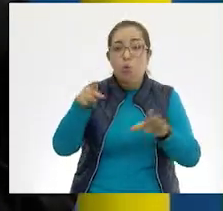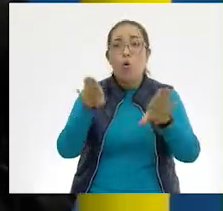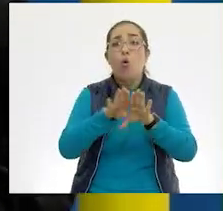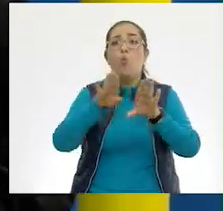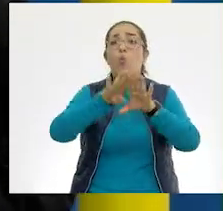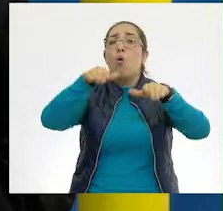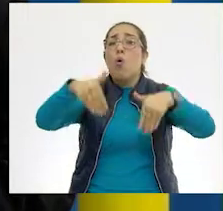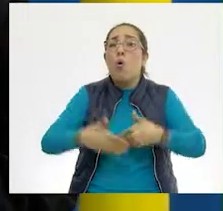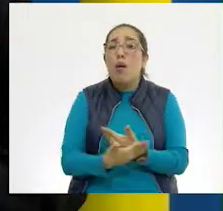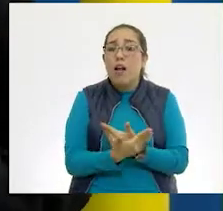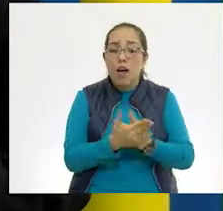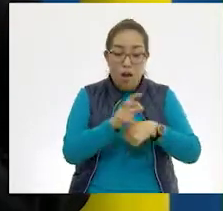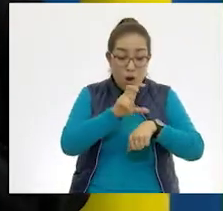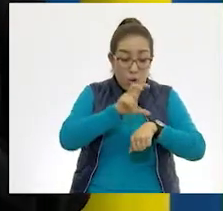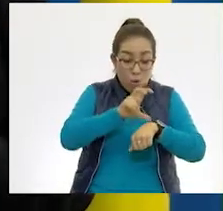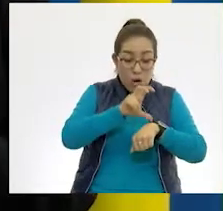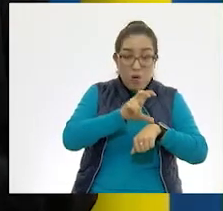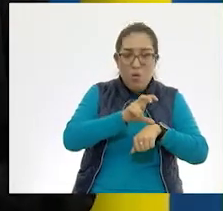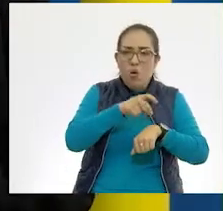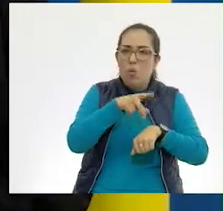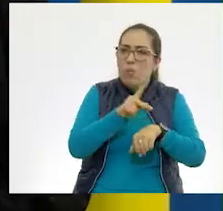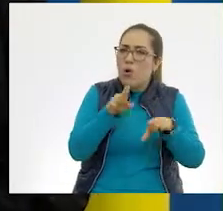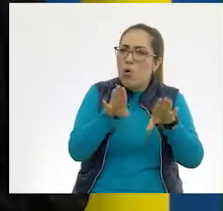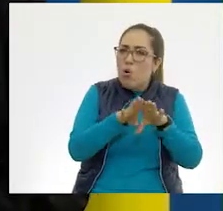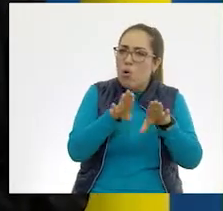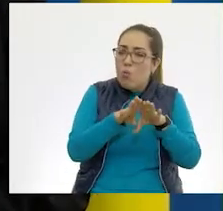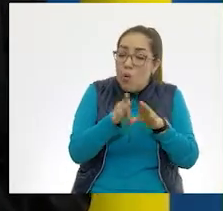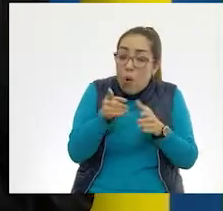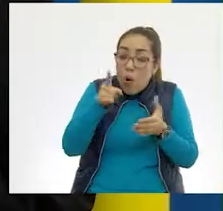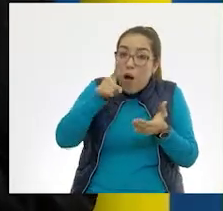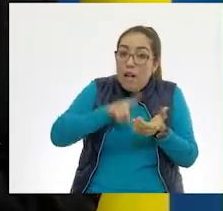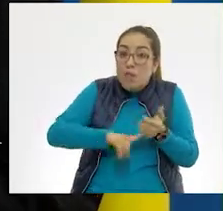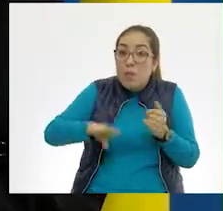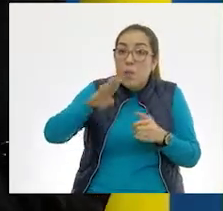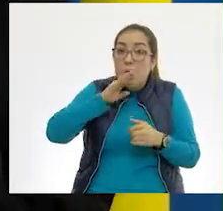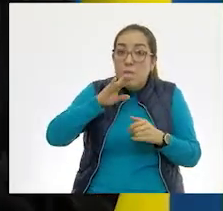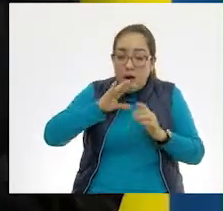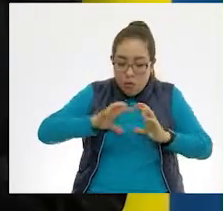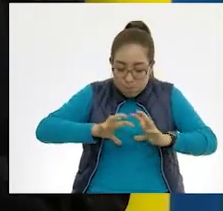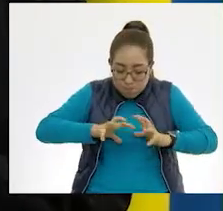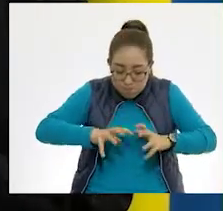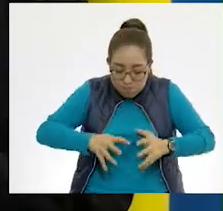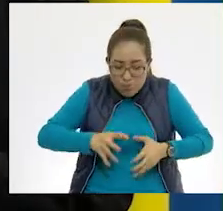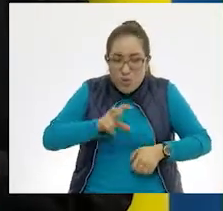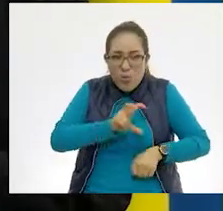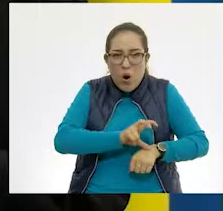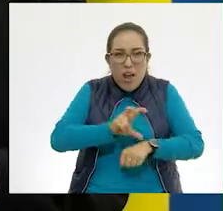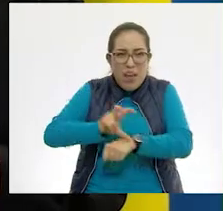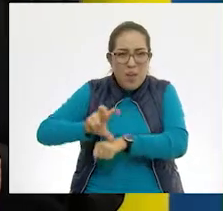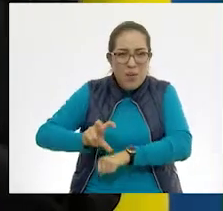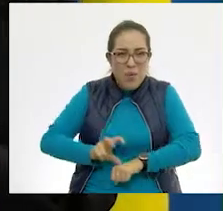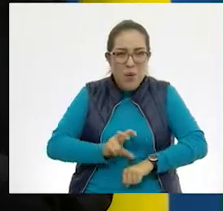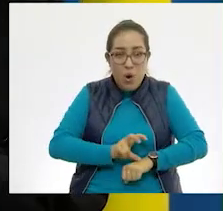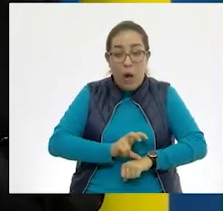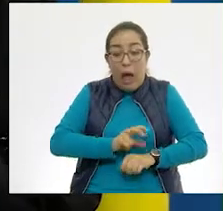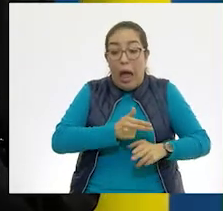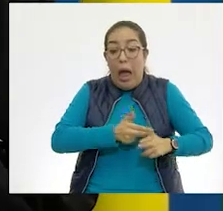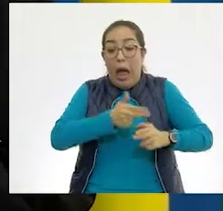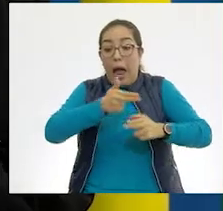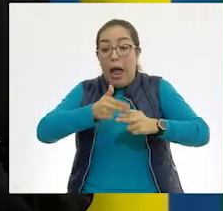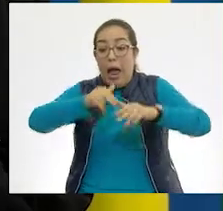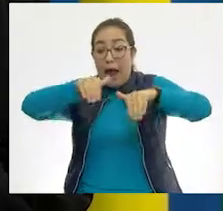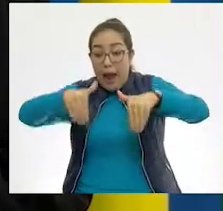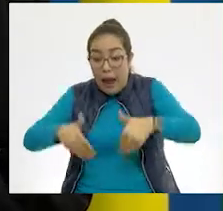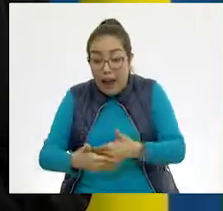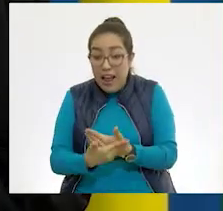pero esos huevos se incuban en el interior del cuerpo de sus madres hasta que nacen. Cuando las crías nacen,